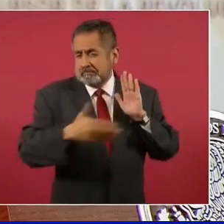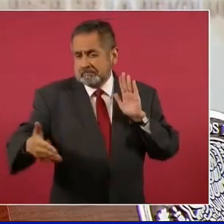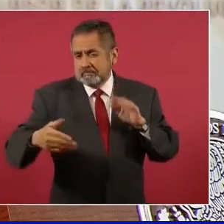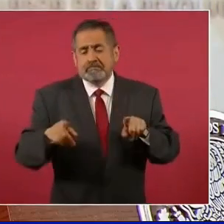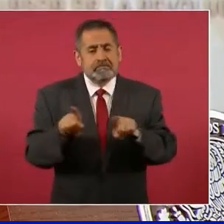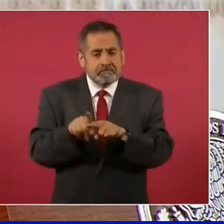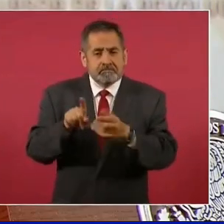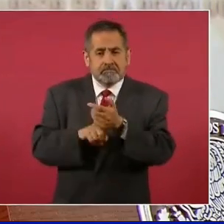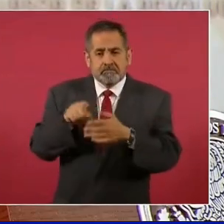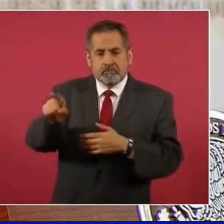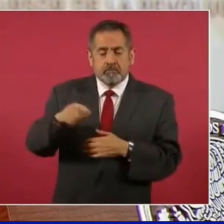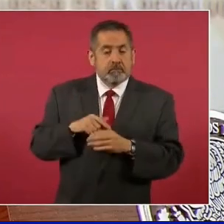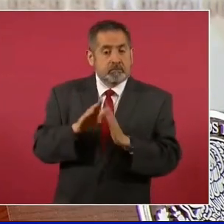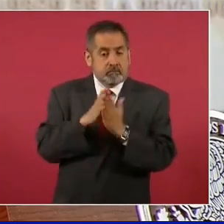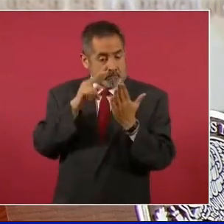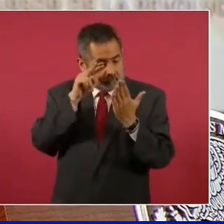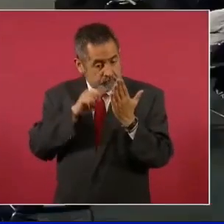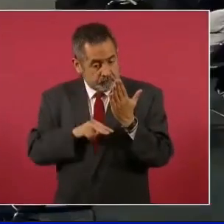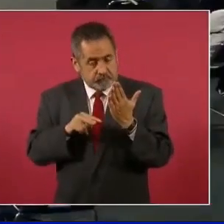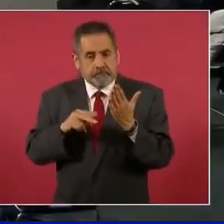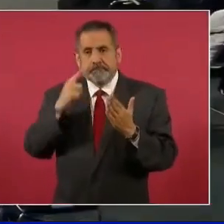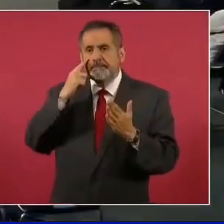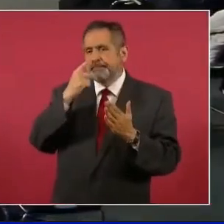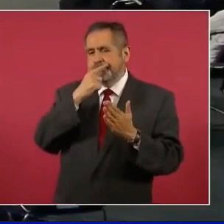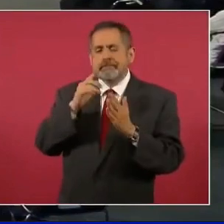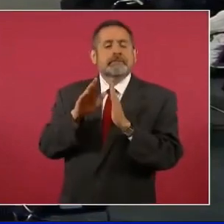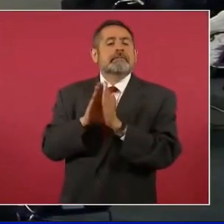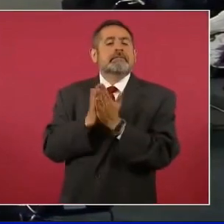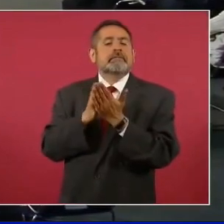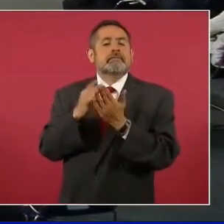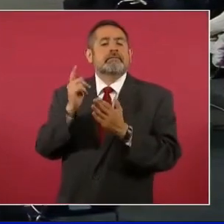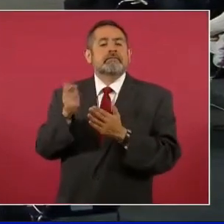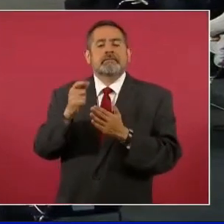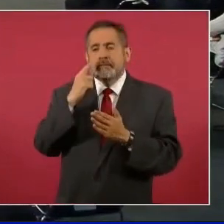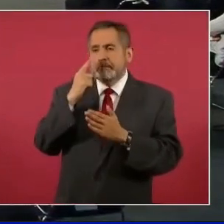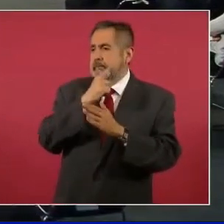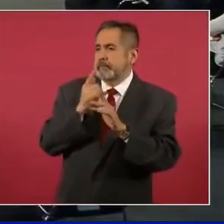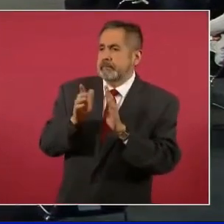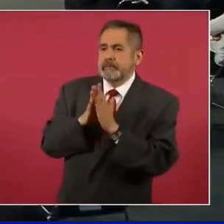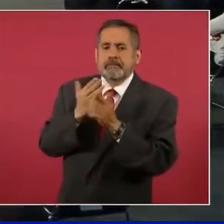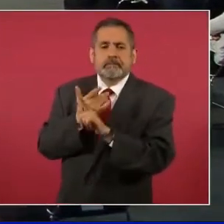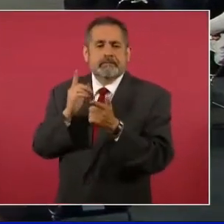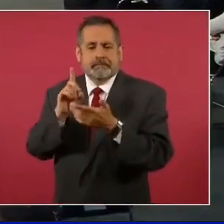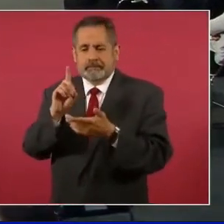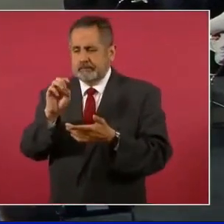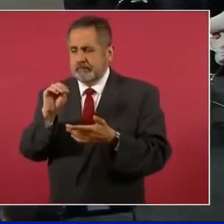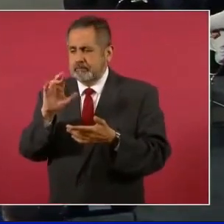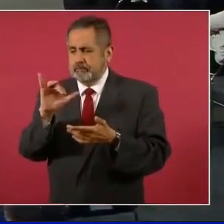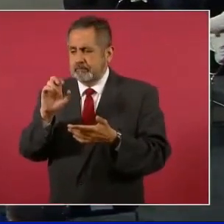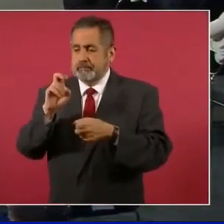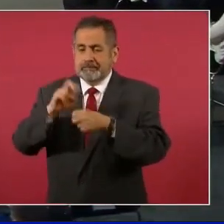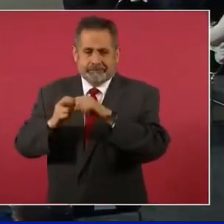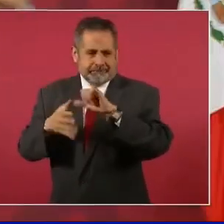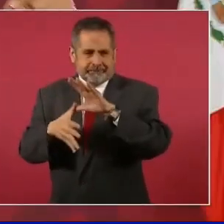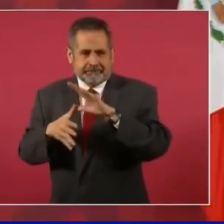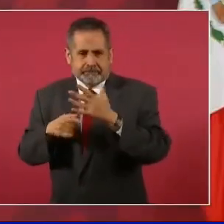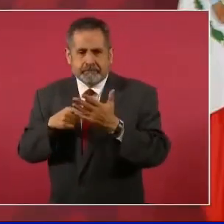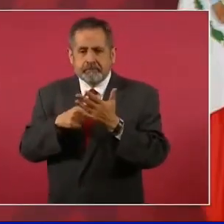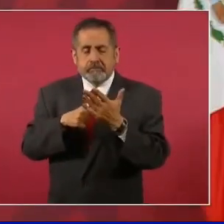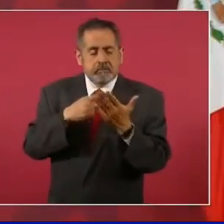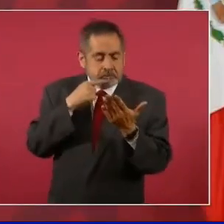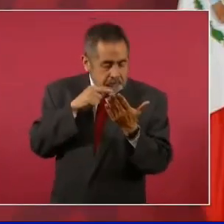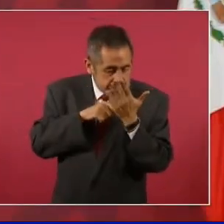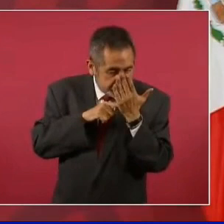Tocqueville, en un libro que se llama La democracia en América, trata este tema de cómo el